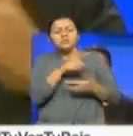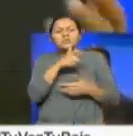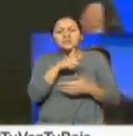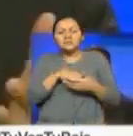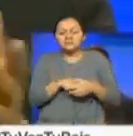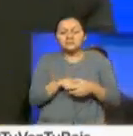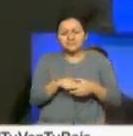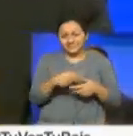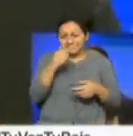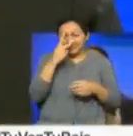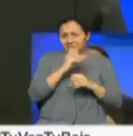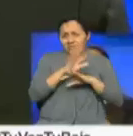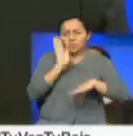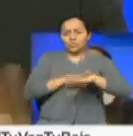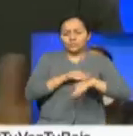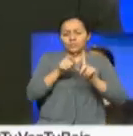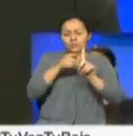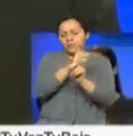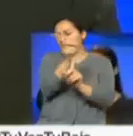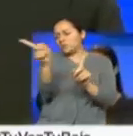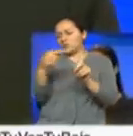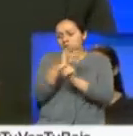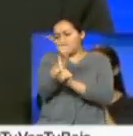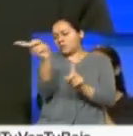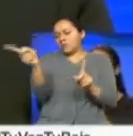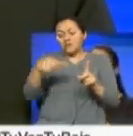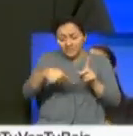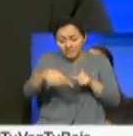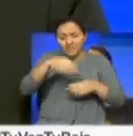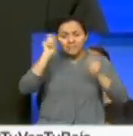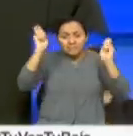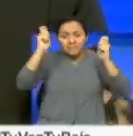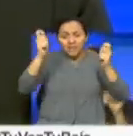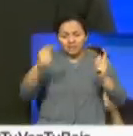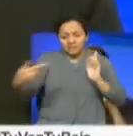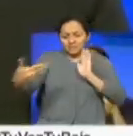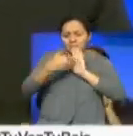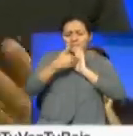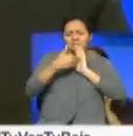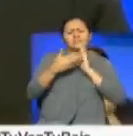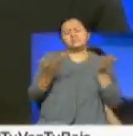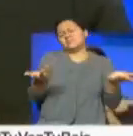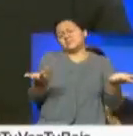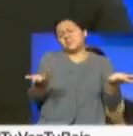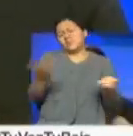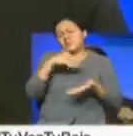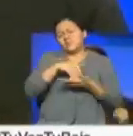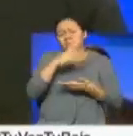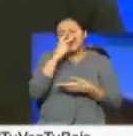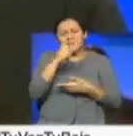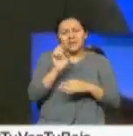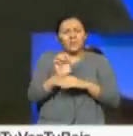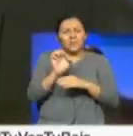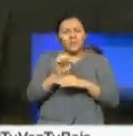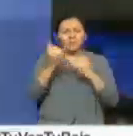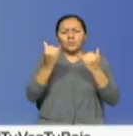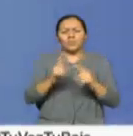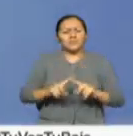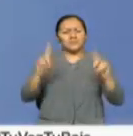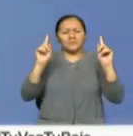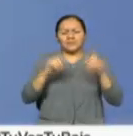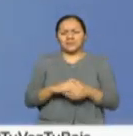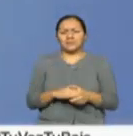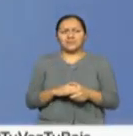el ventilador para inculpar a candidatos en plena campaña electoral. Esas cosas ya no deben pasar en un Ecuador del siglo XXI.